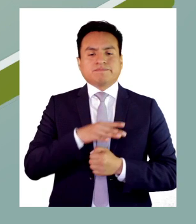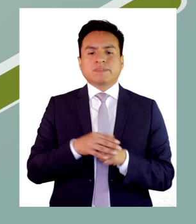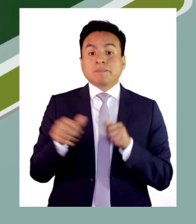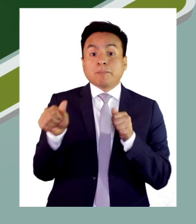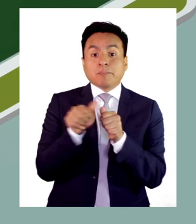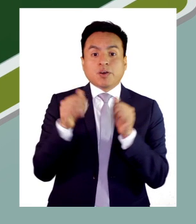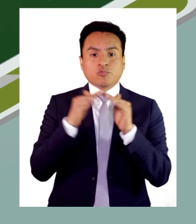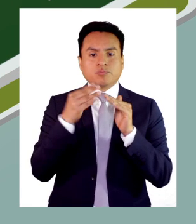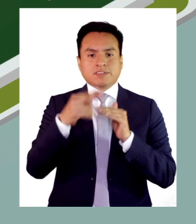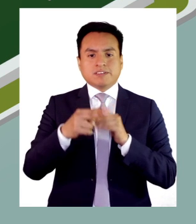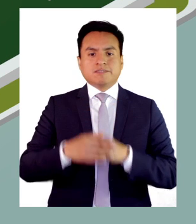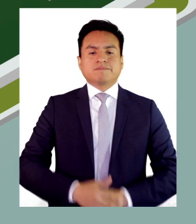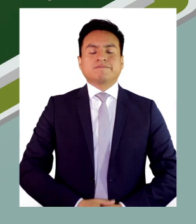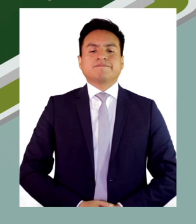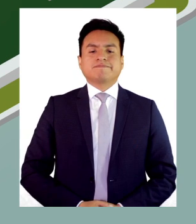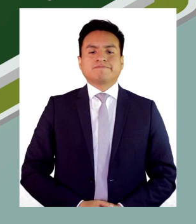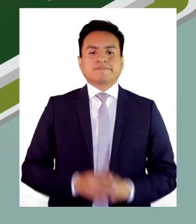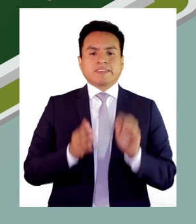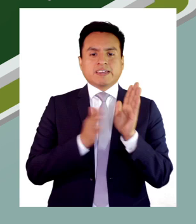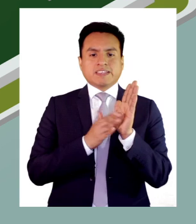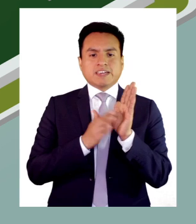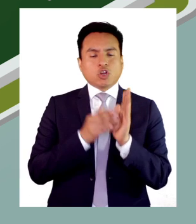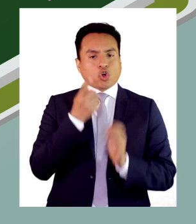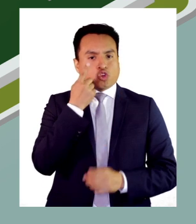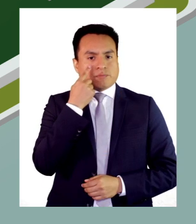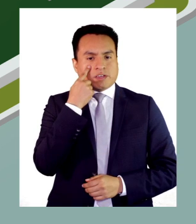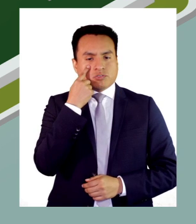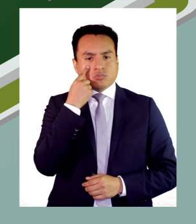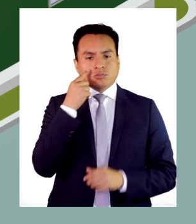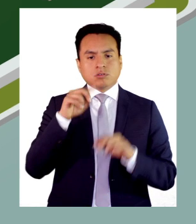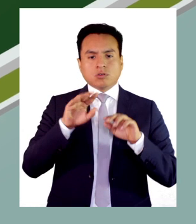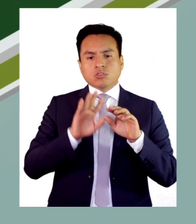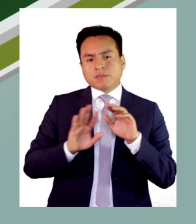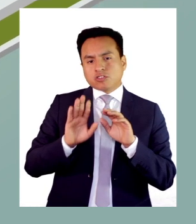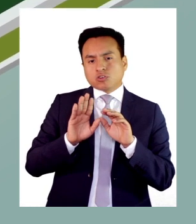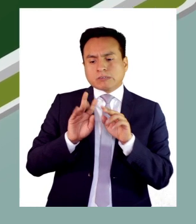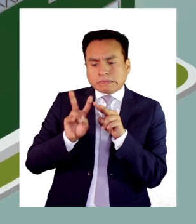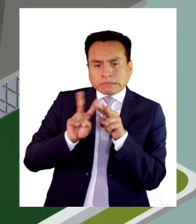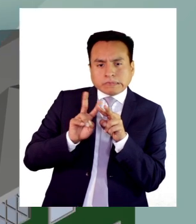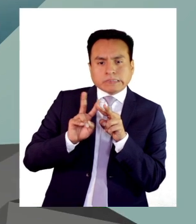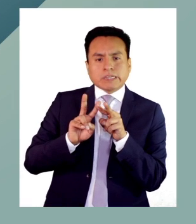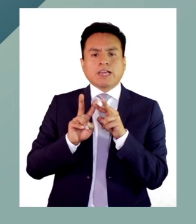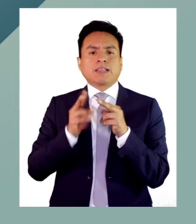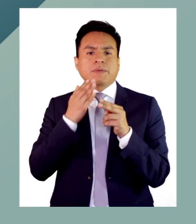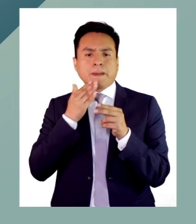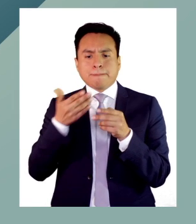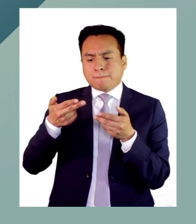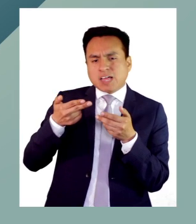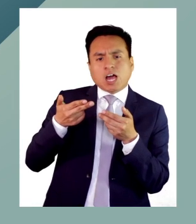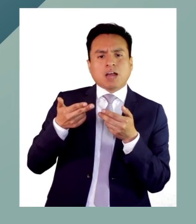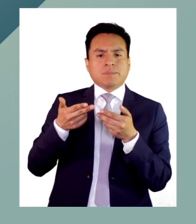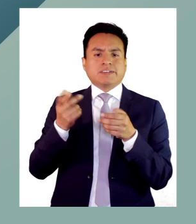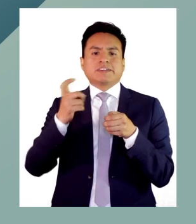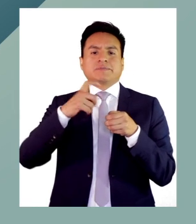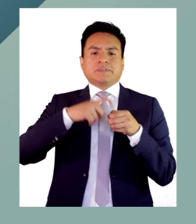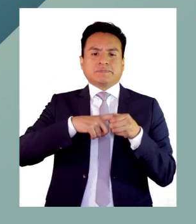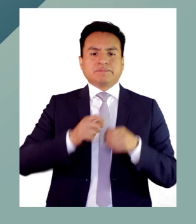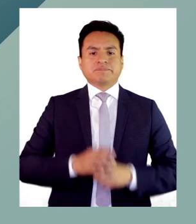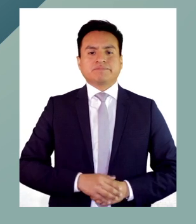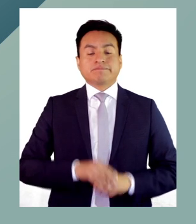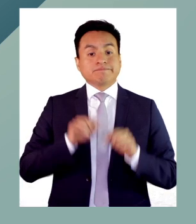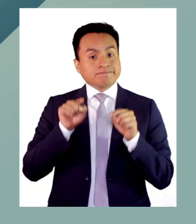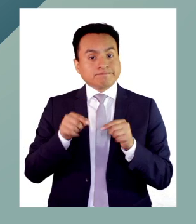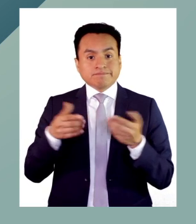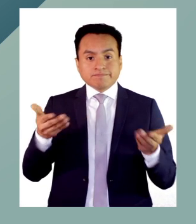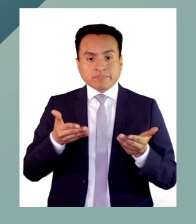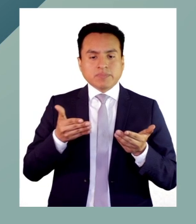correspondiente de Carabineros de Chile, más cercana a tu domicilio. Acreditar conocimiento sobre conservación, mantenimiento y manejo del